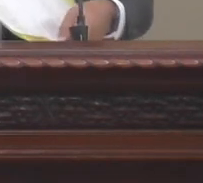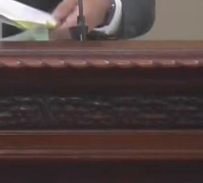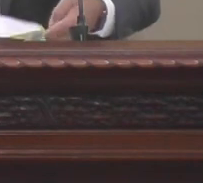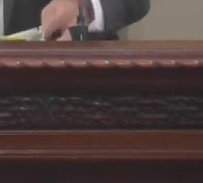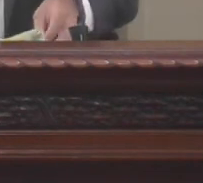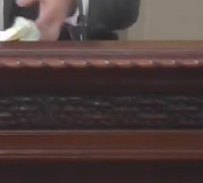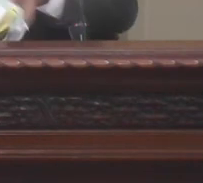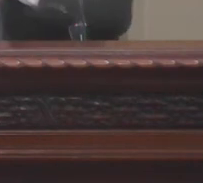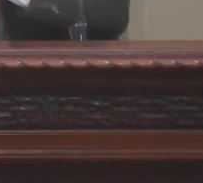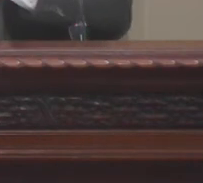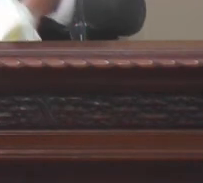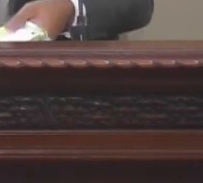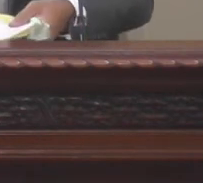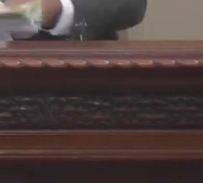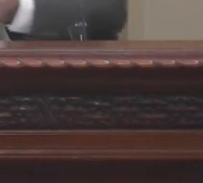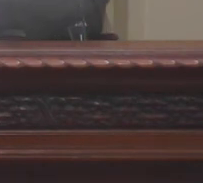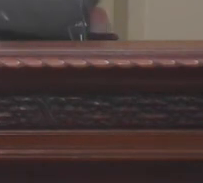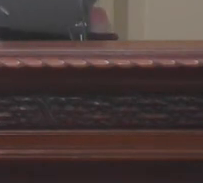4.967. Sí.